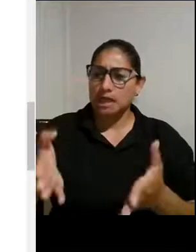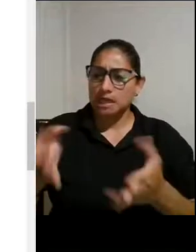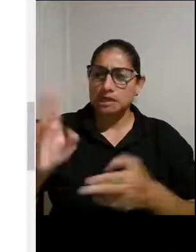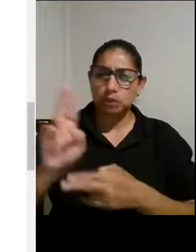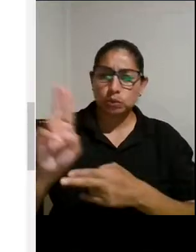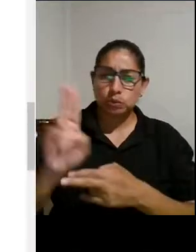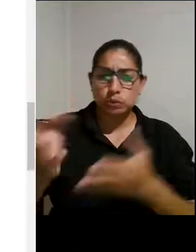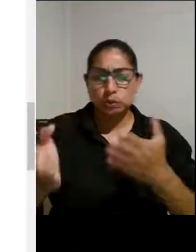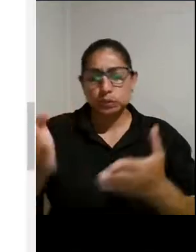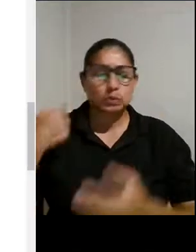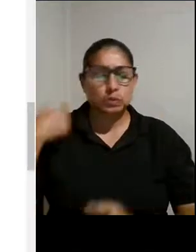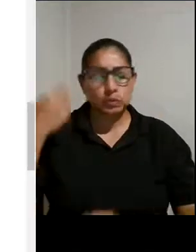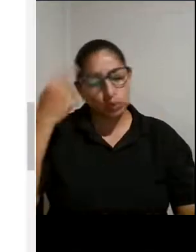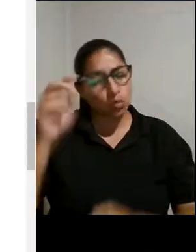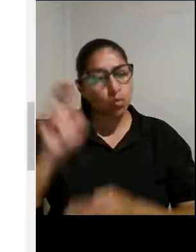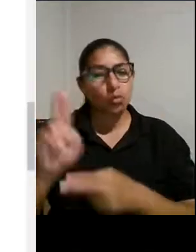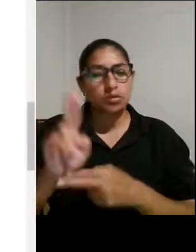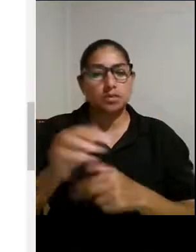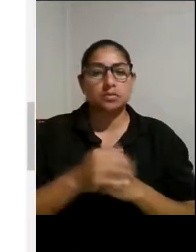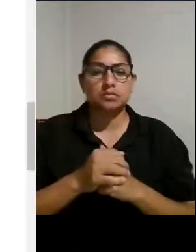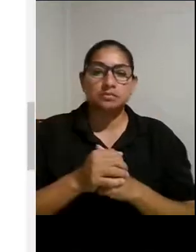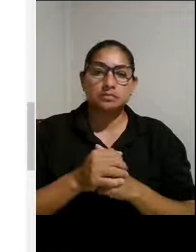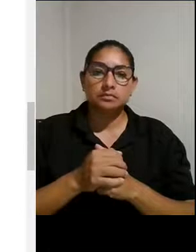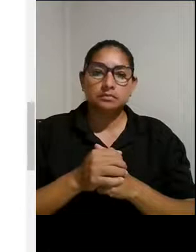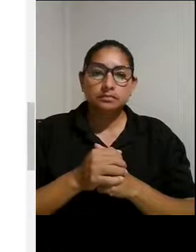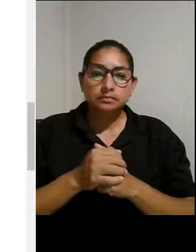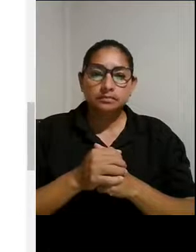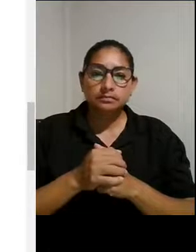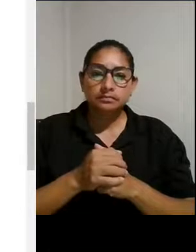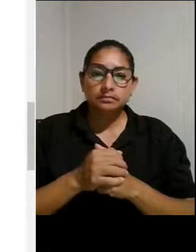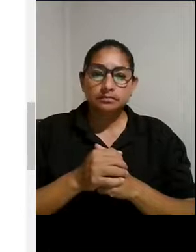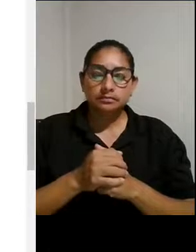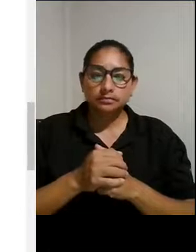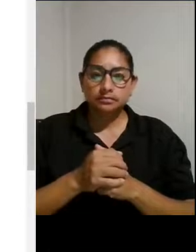generalmente nosotros utilizamos esta notación de que está acá.